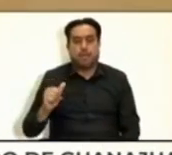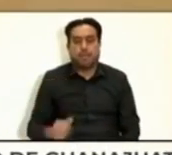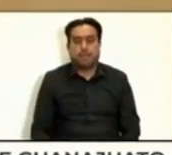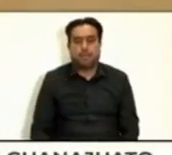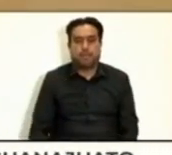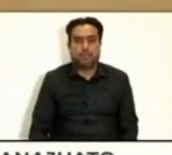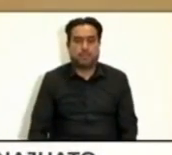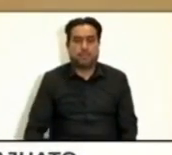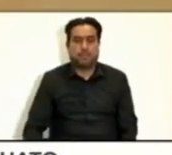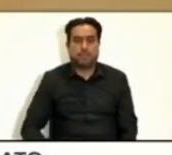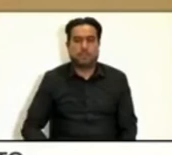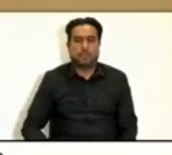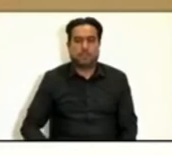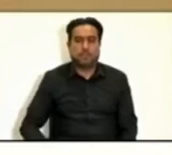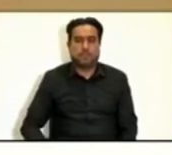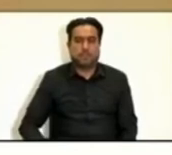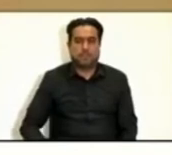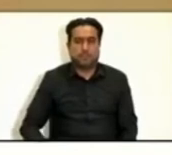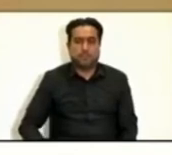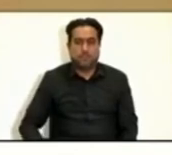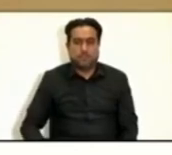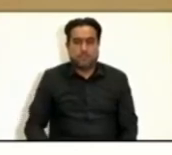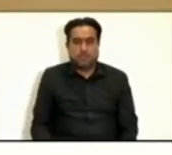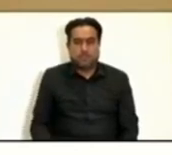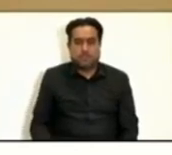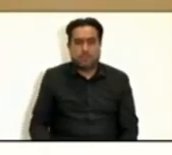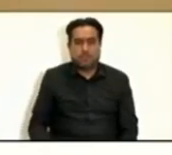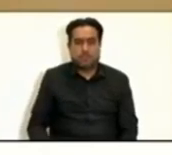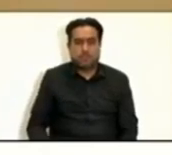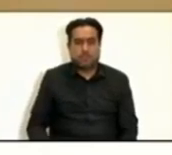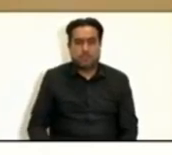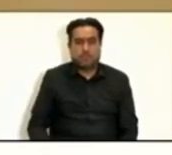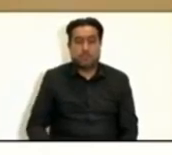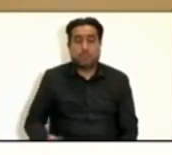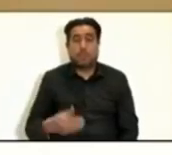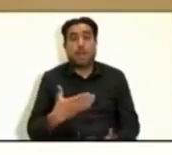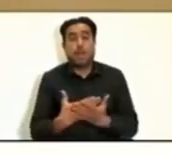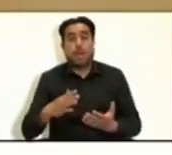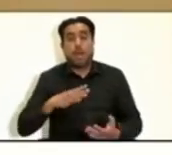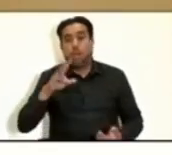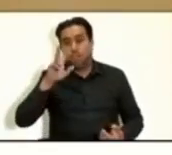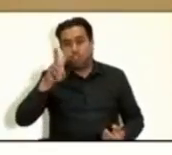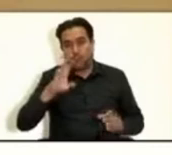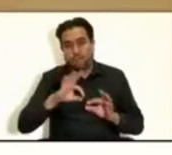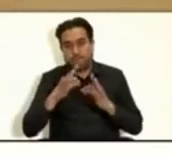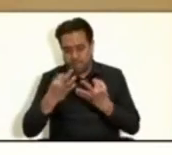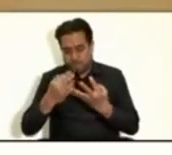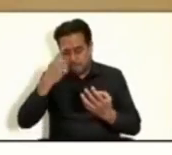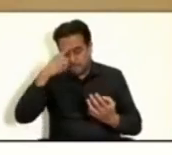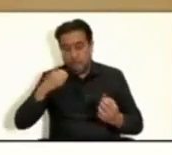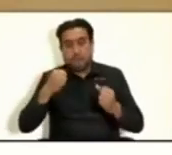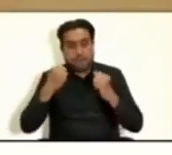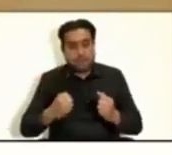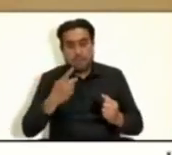adicionalmente se prevé la presente iniciativa contempla dos mecanismos útiles para garantizar la viabilidad